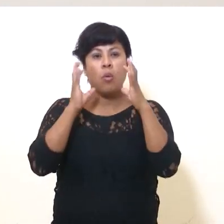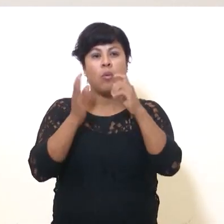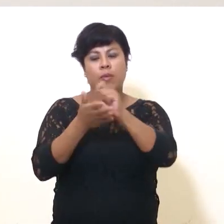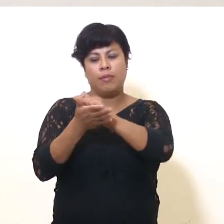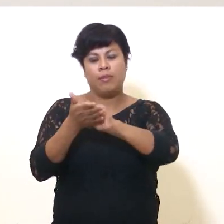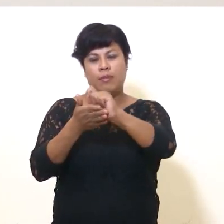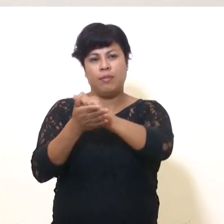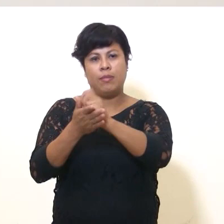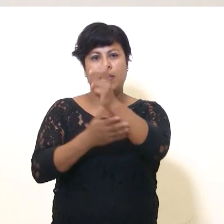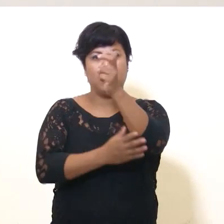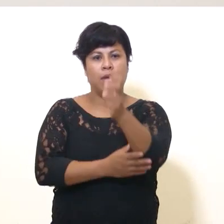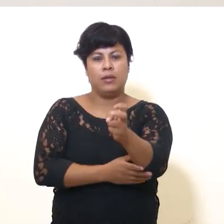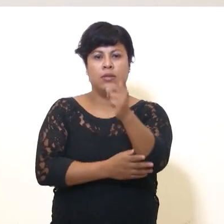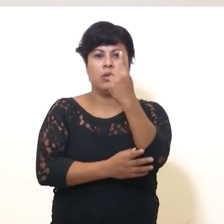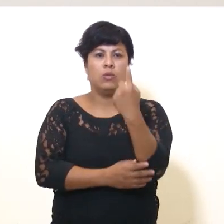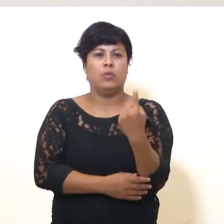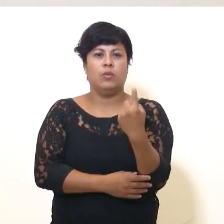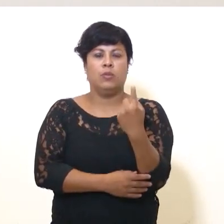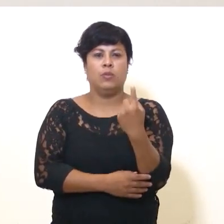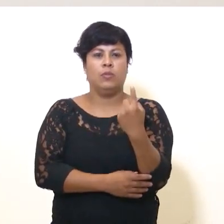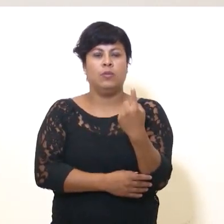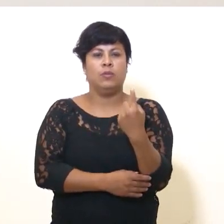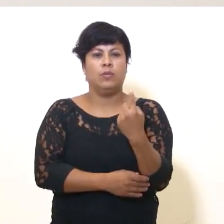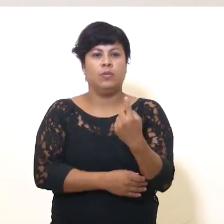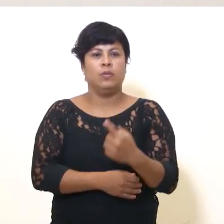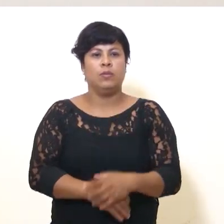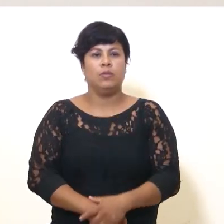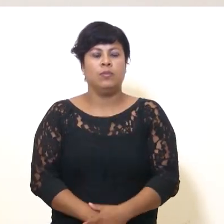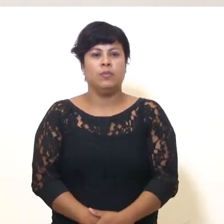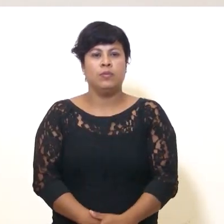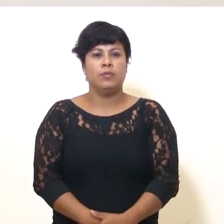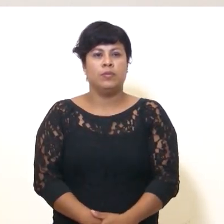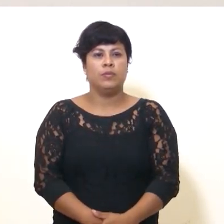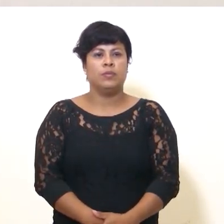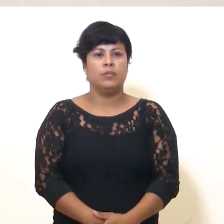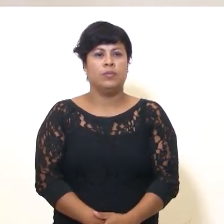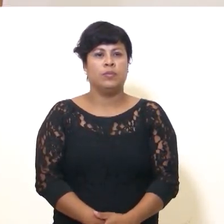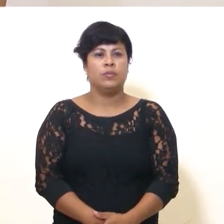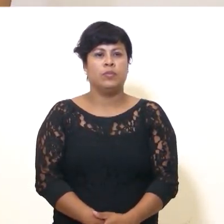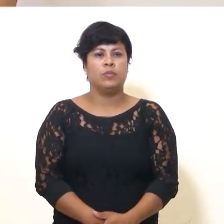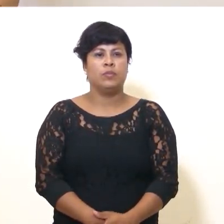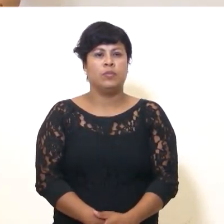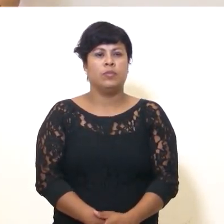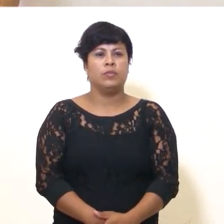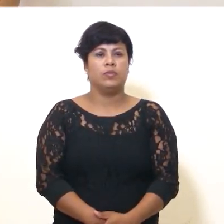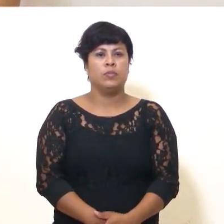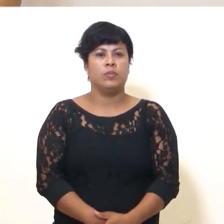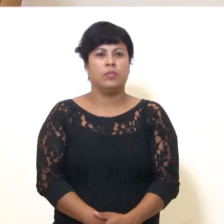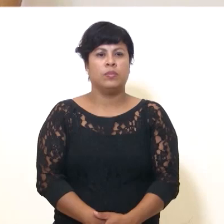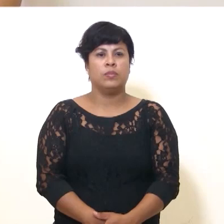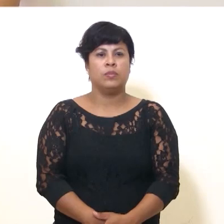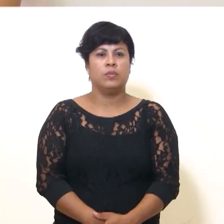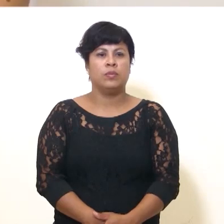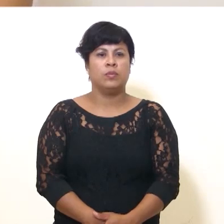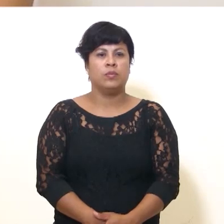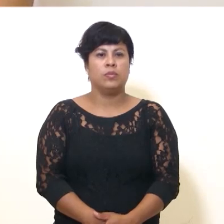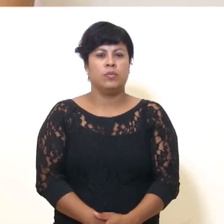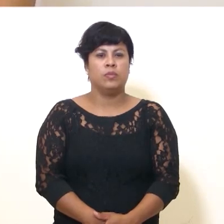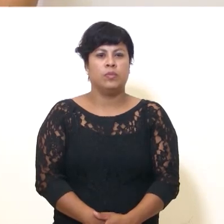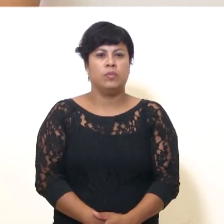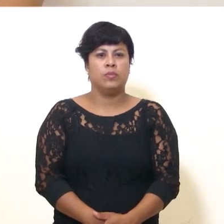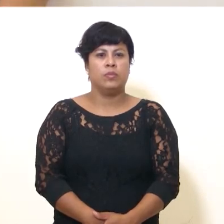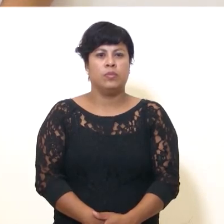se escribe así, 1. Bueno, aquí lo voy a volver a poner.